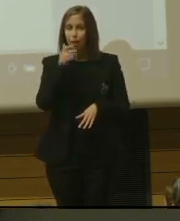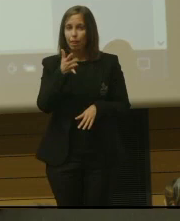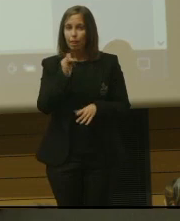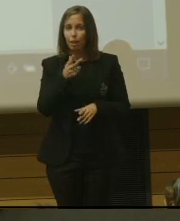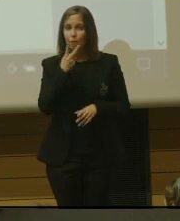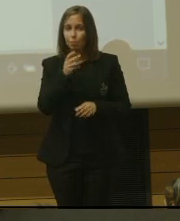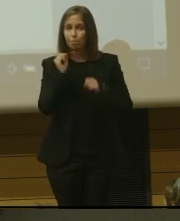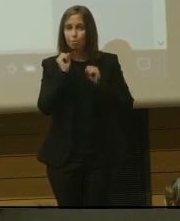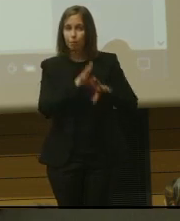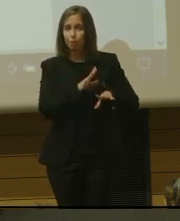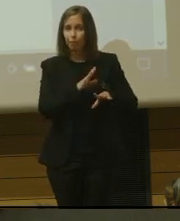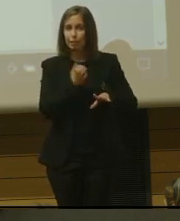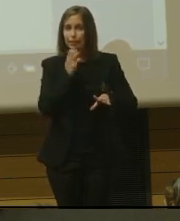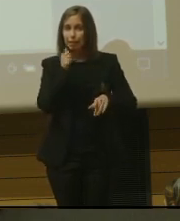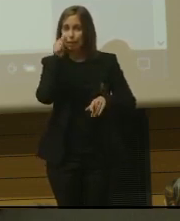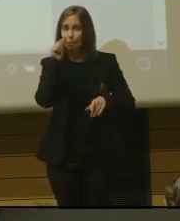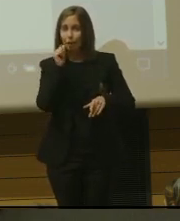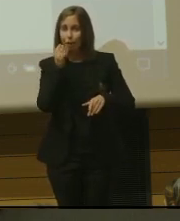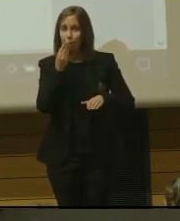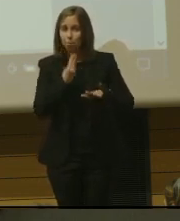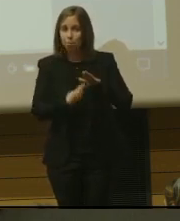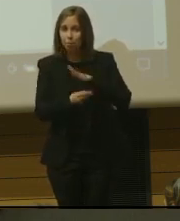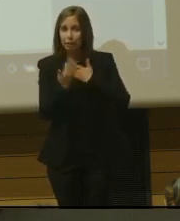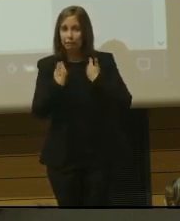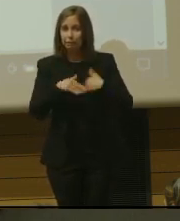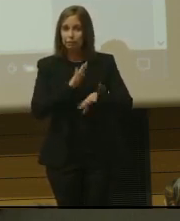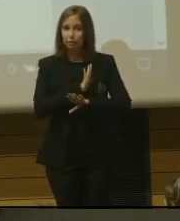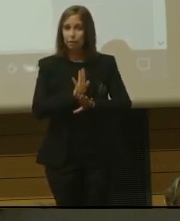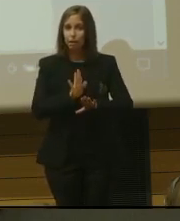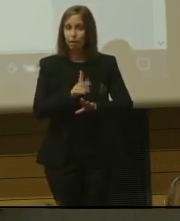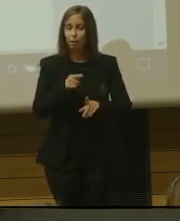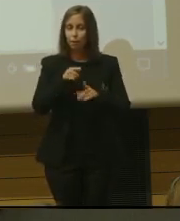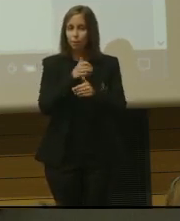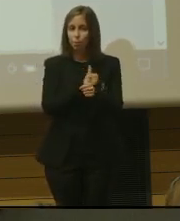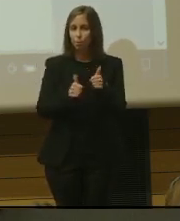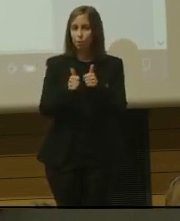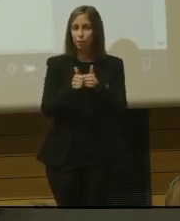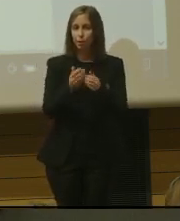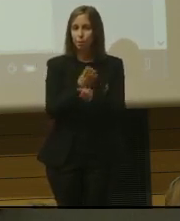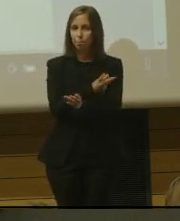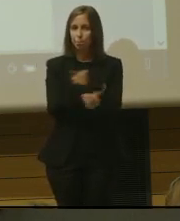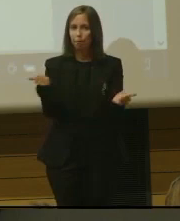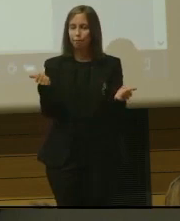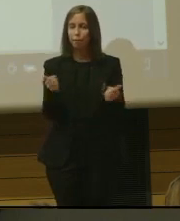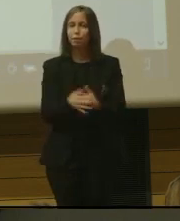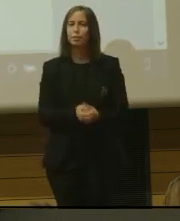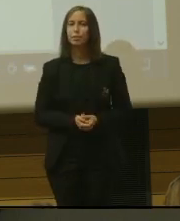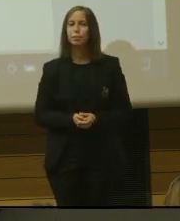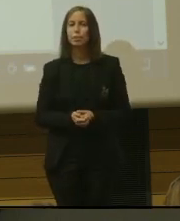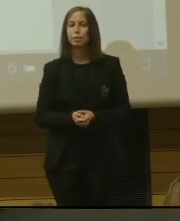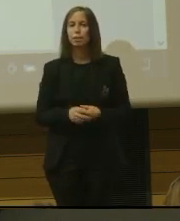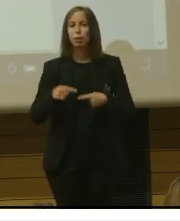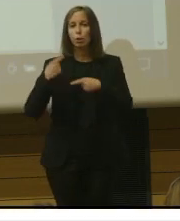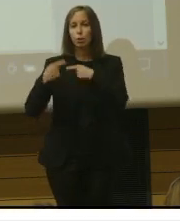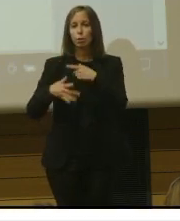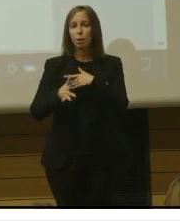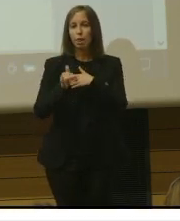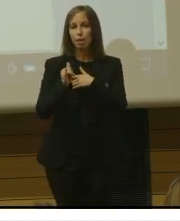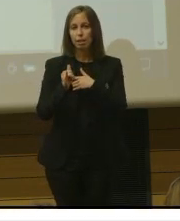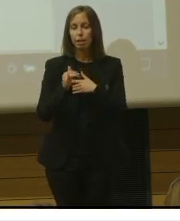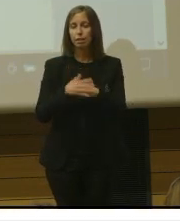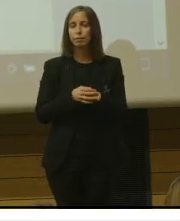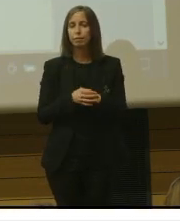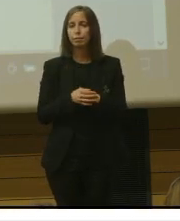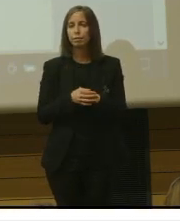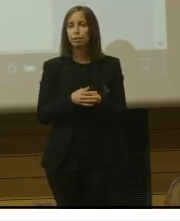están, habitualmente deja de ser un objetivo prioritario, ¿no? Obviamente esto tiene consecuencias, no me lío mucho, pero